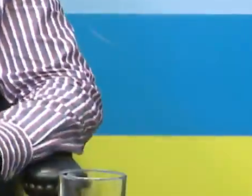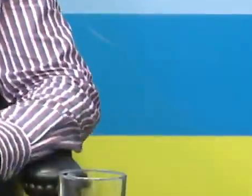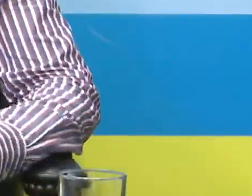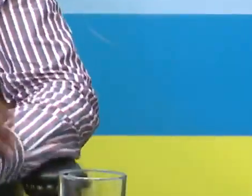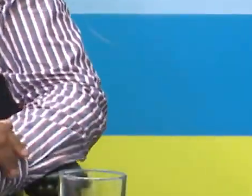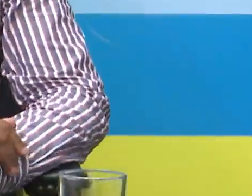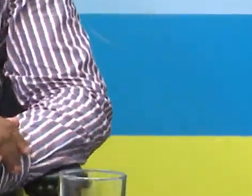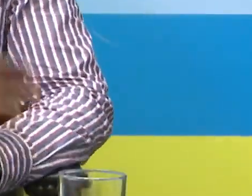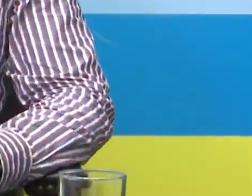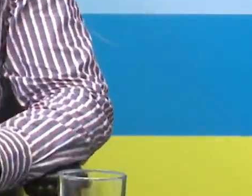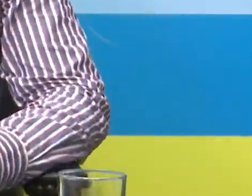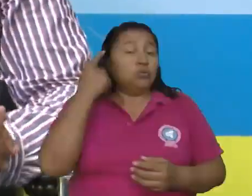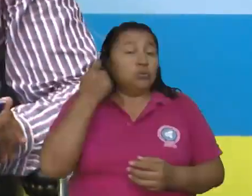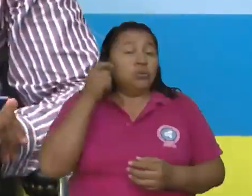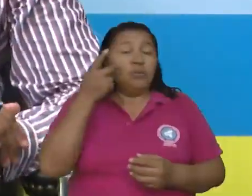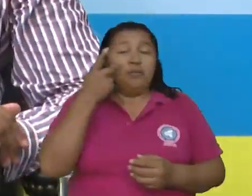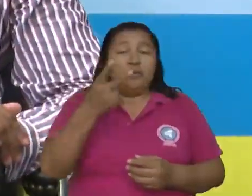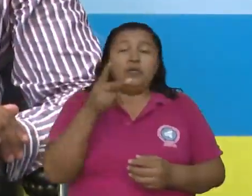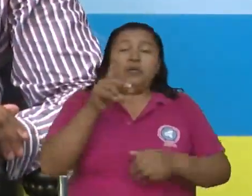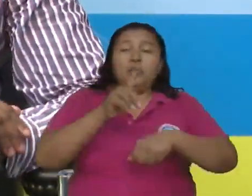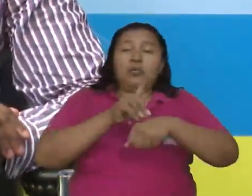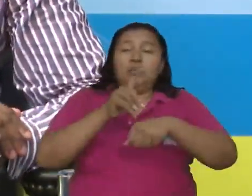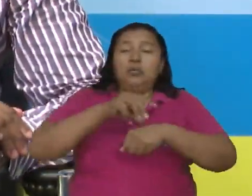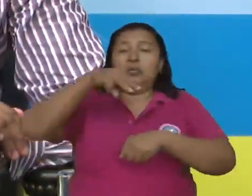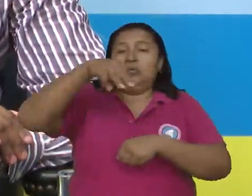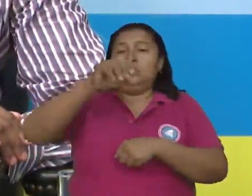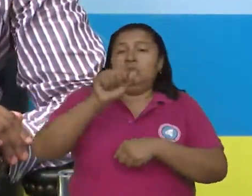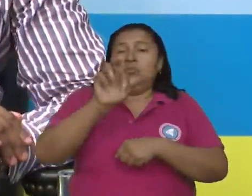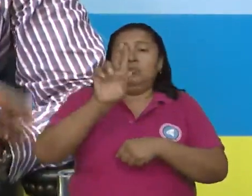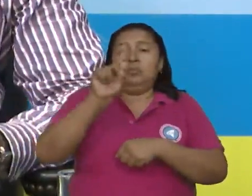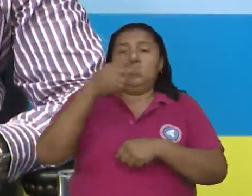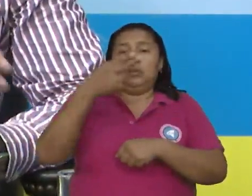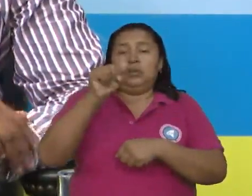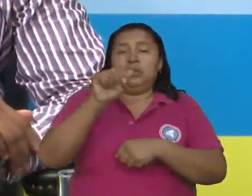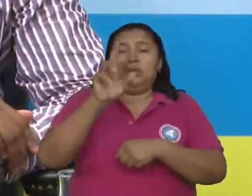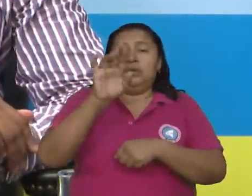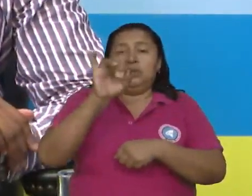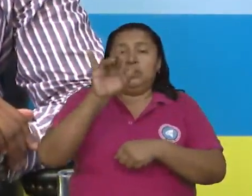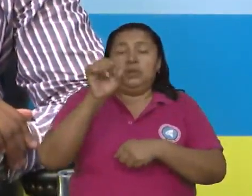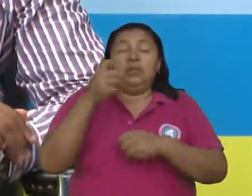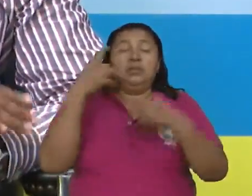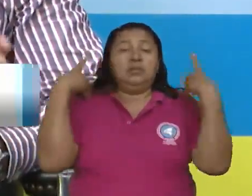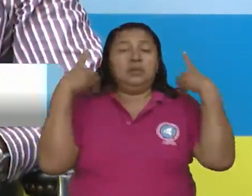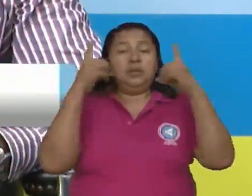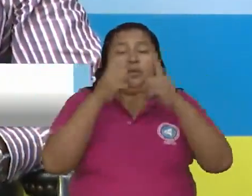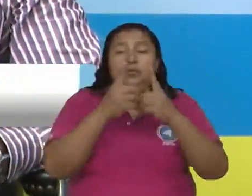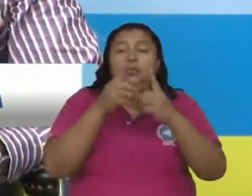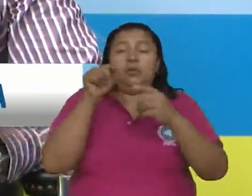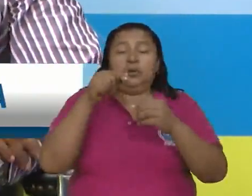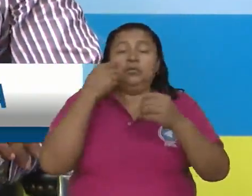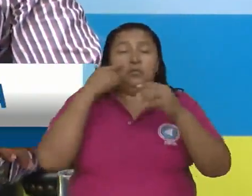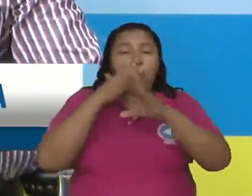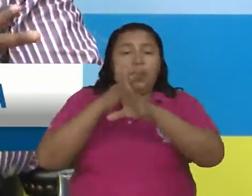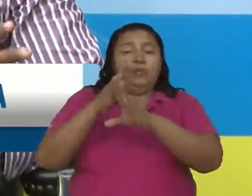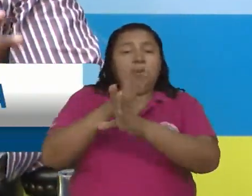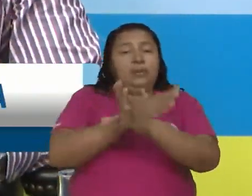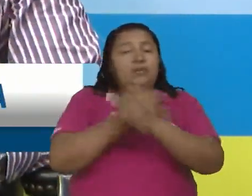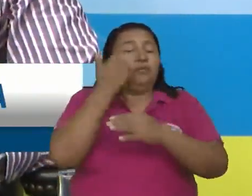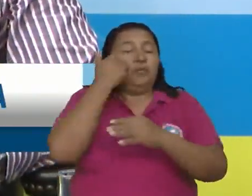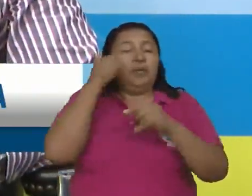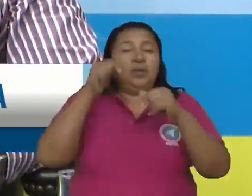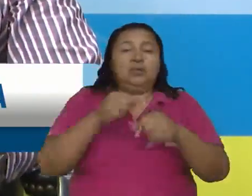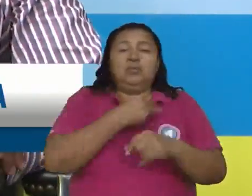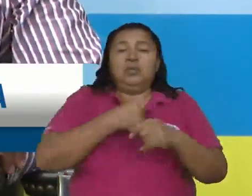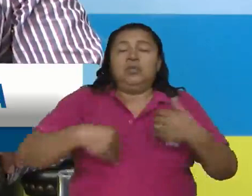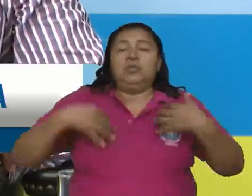Bueno, estábamos viendo a la doctora Marta Reyes, directora de Prevención de Enfermedades del Ministerio de Salud, MINSA, dando